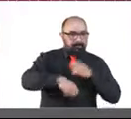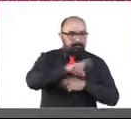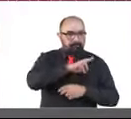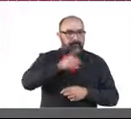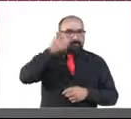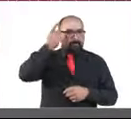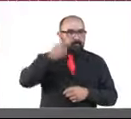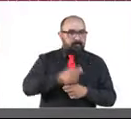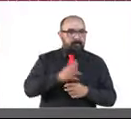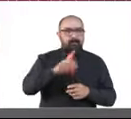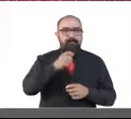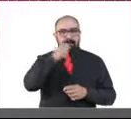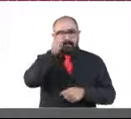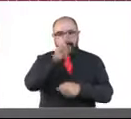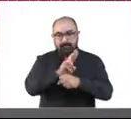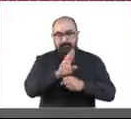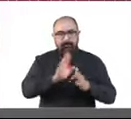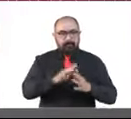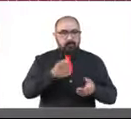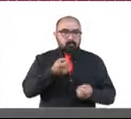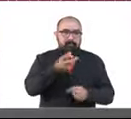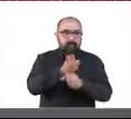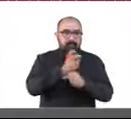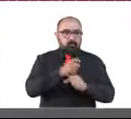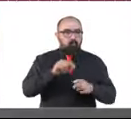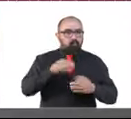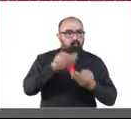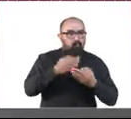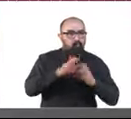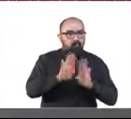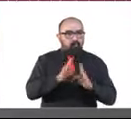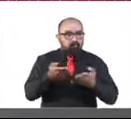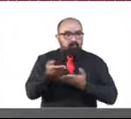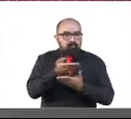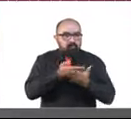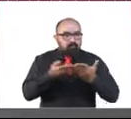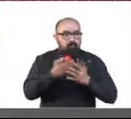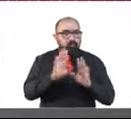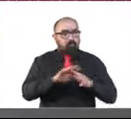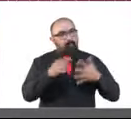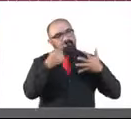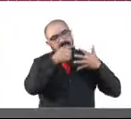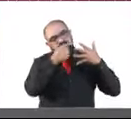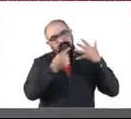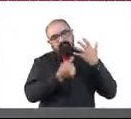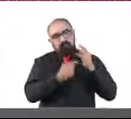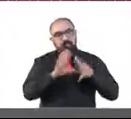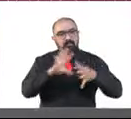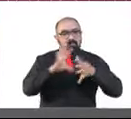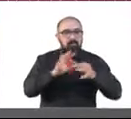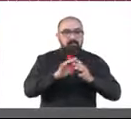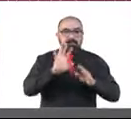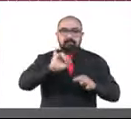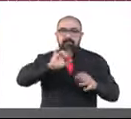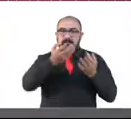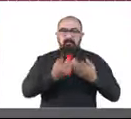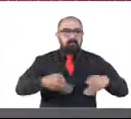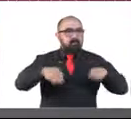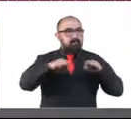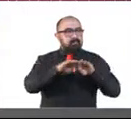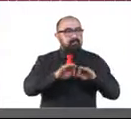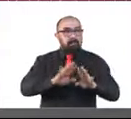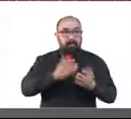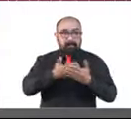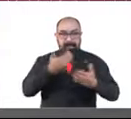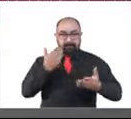gracias por la invitación a dialogar y compartir algunos puntos de vista sobre este tema tan relevante. Bueno, primero, antes de entrar